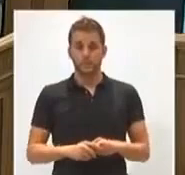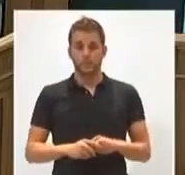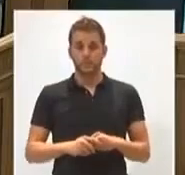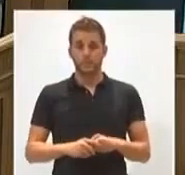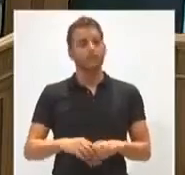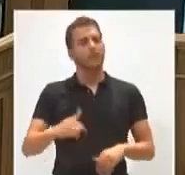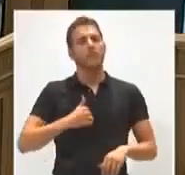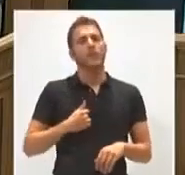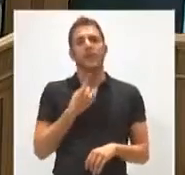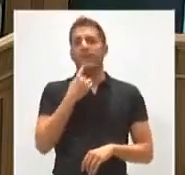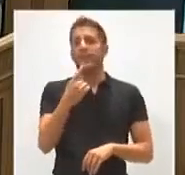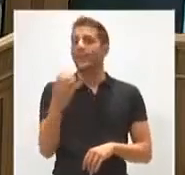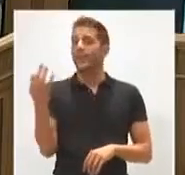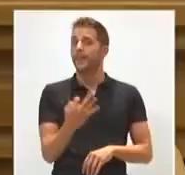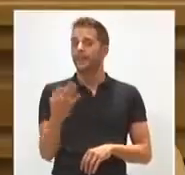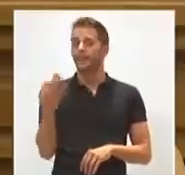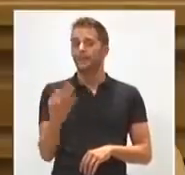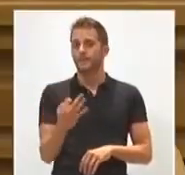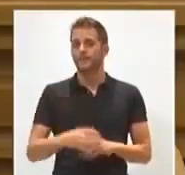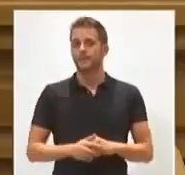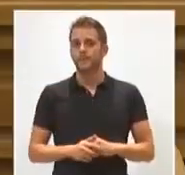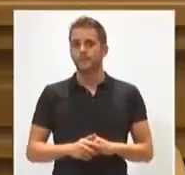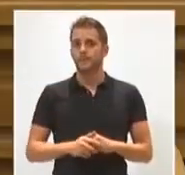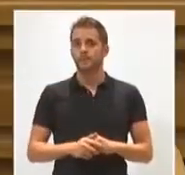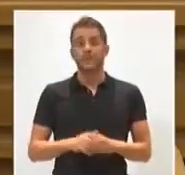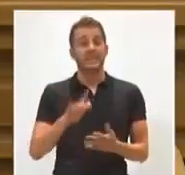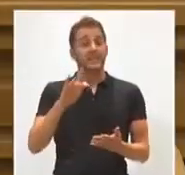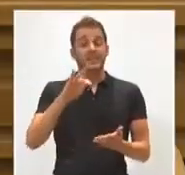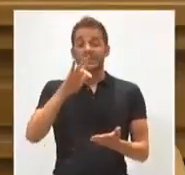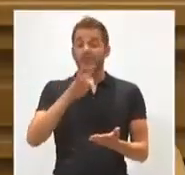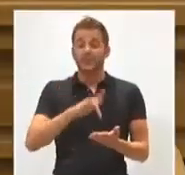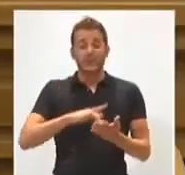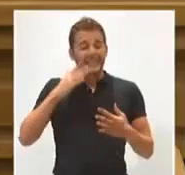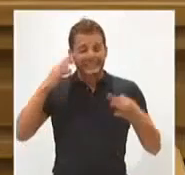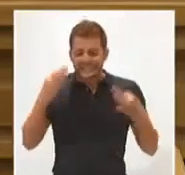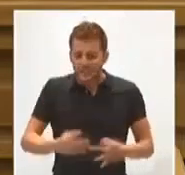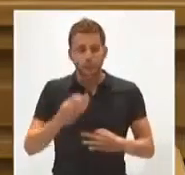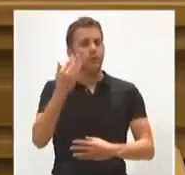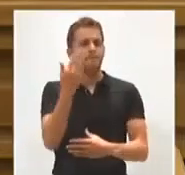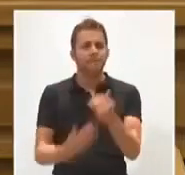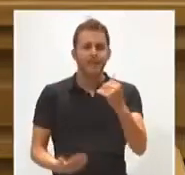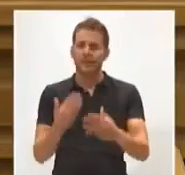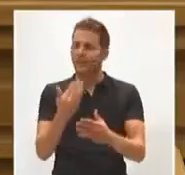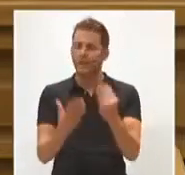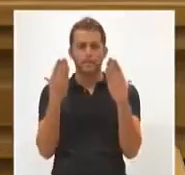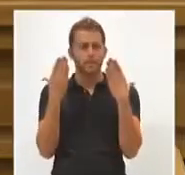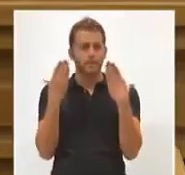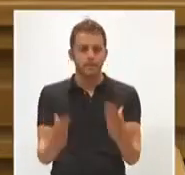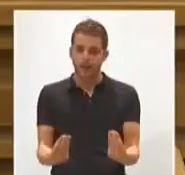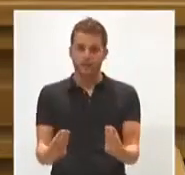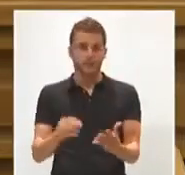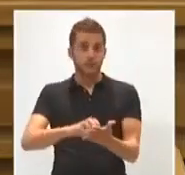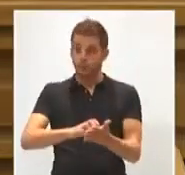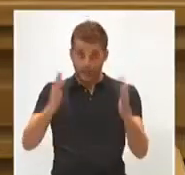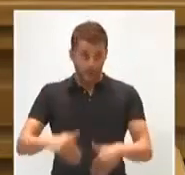tengo que decirles que yo y habiendo cometido seguramente muchos errores sin duda de ningún tipo